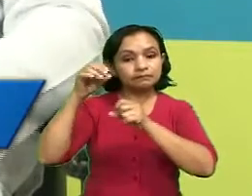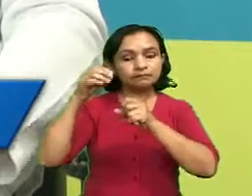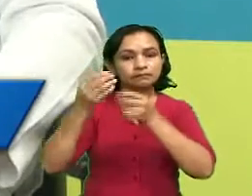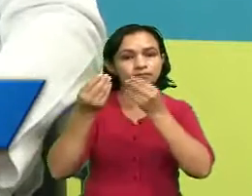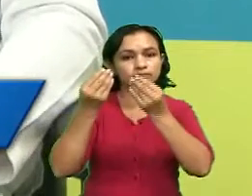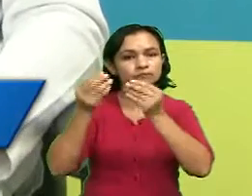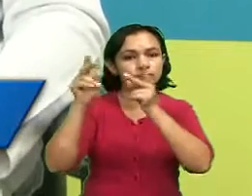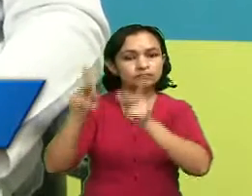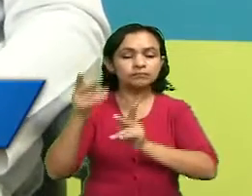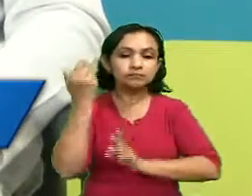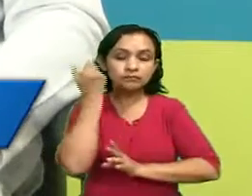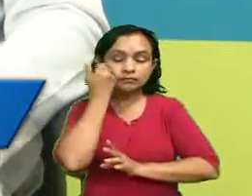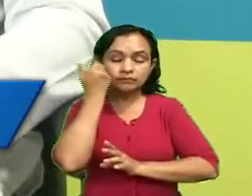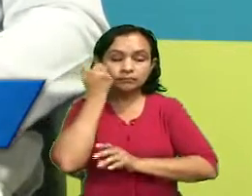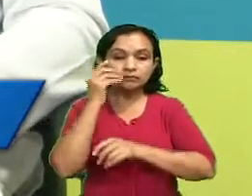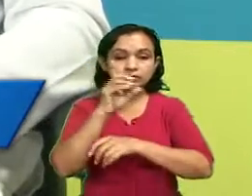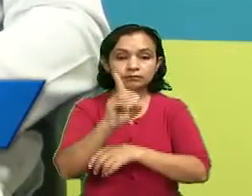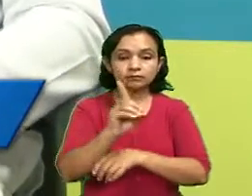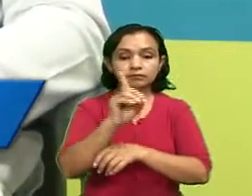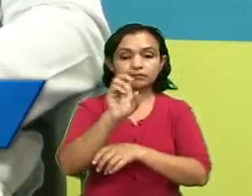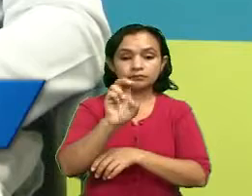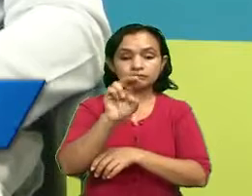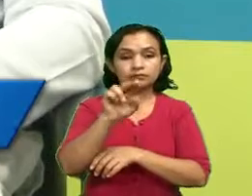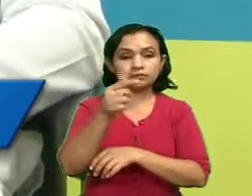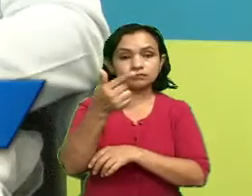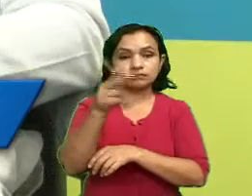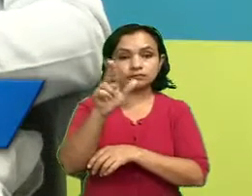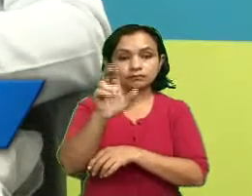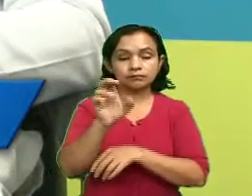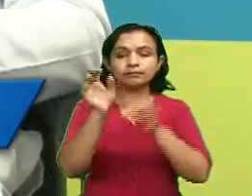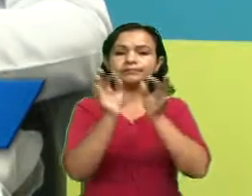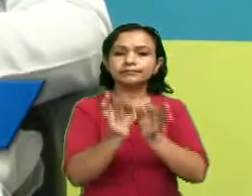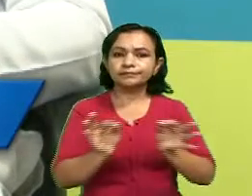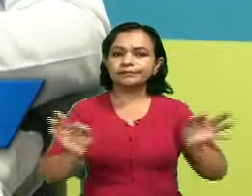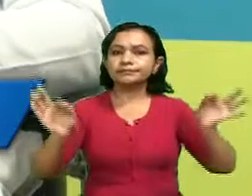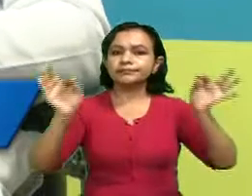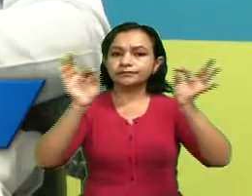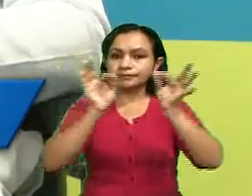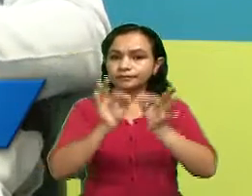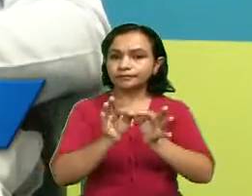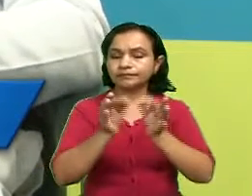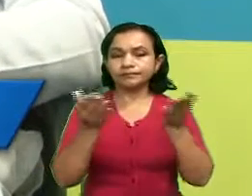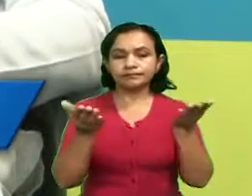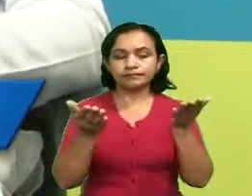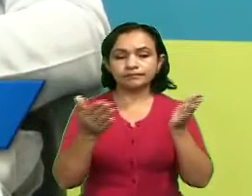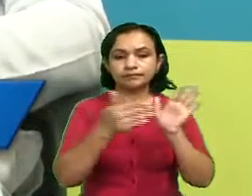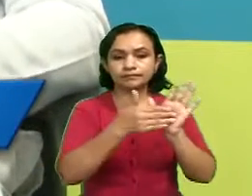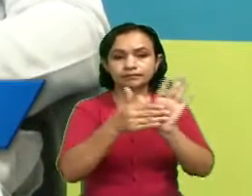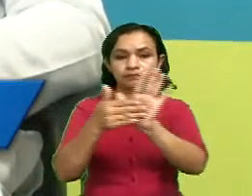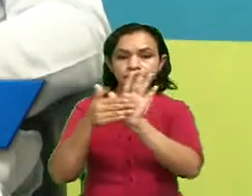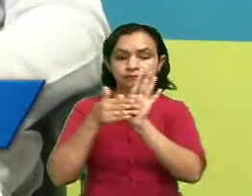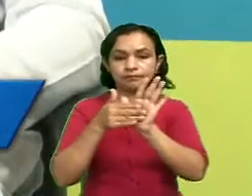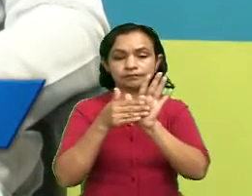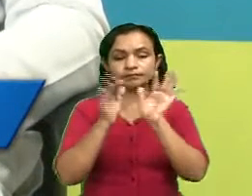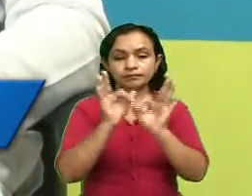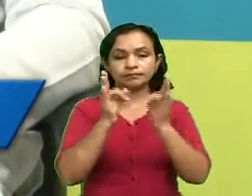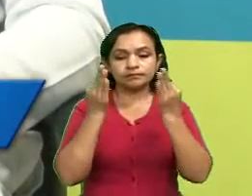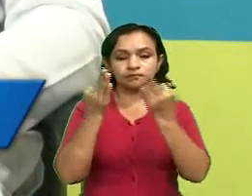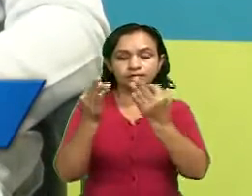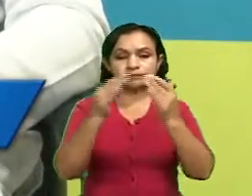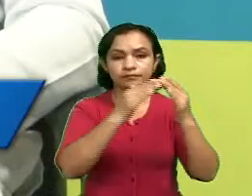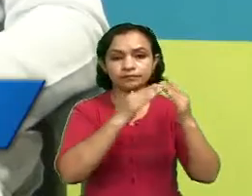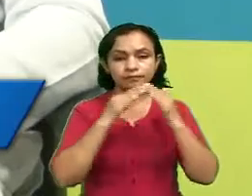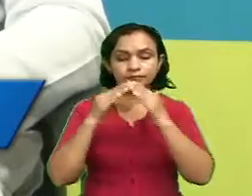casos de dengue que está en ese país. Pero algo muy importante, ¿verdad?, nuestro modelo de salud familiar y comunitario,